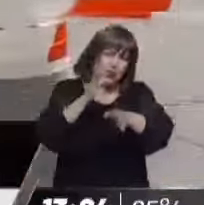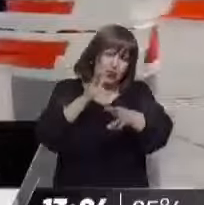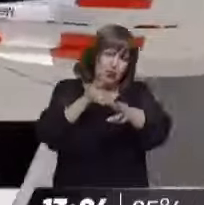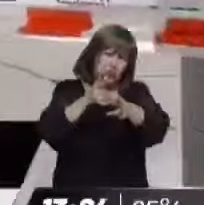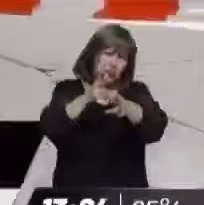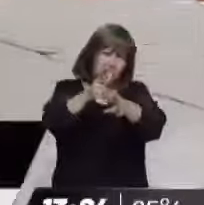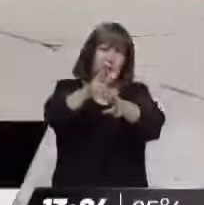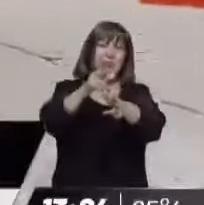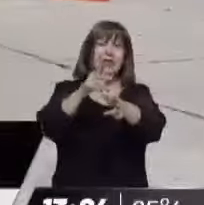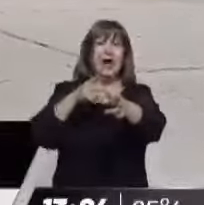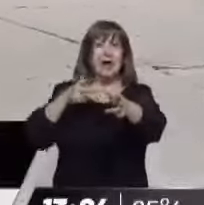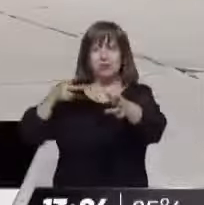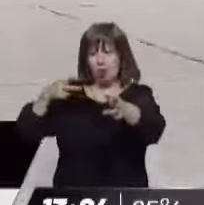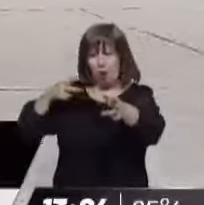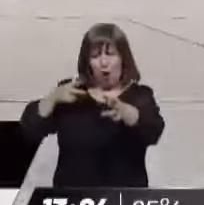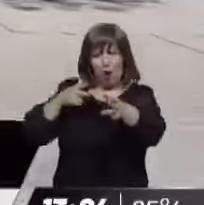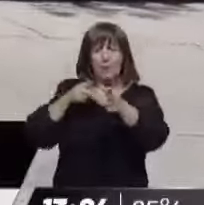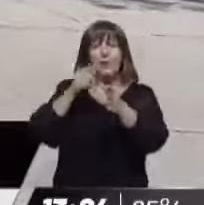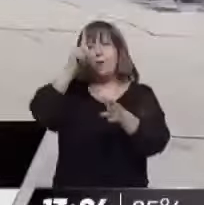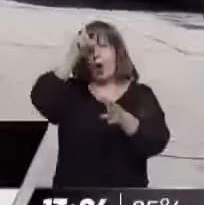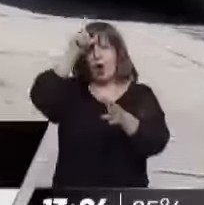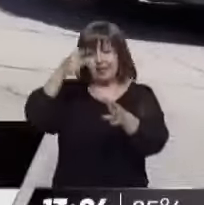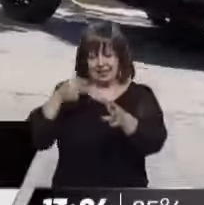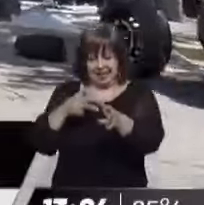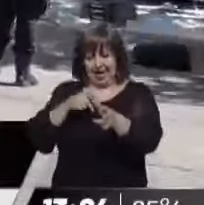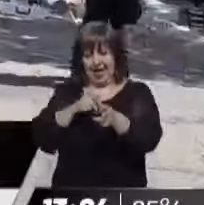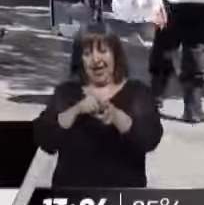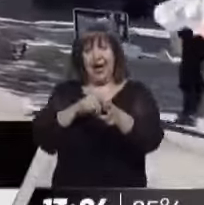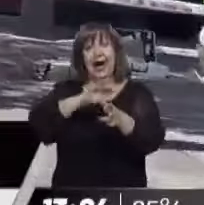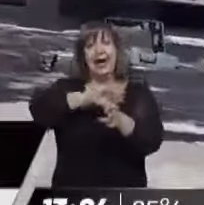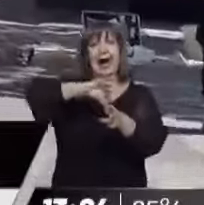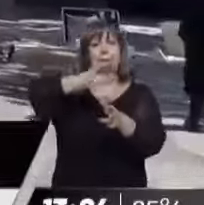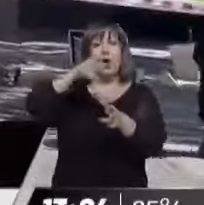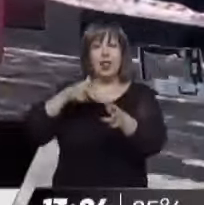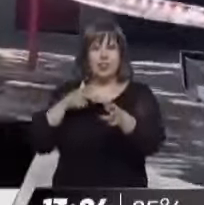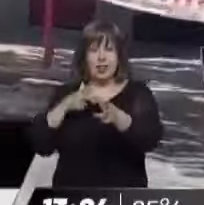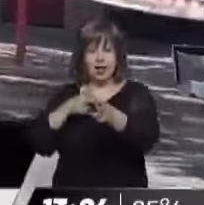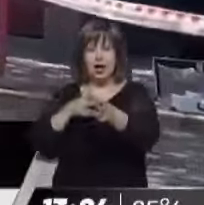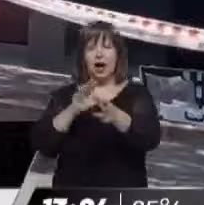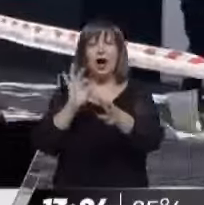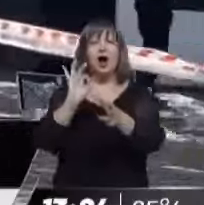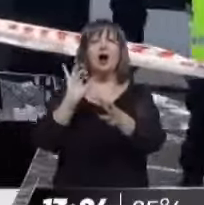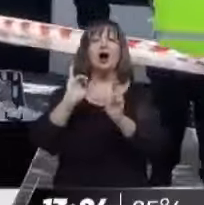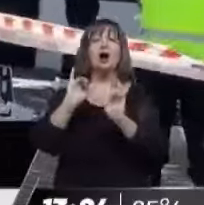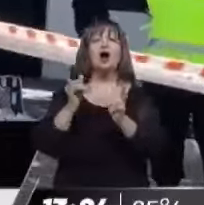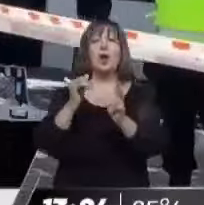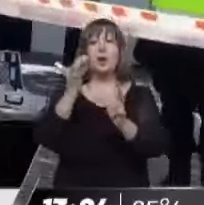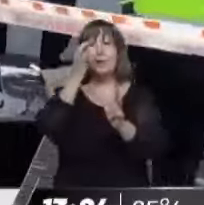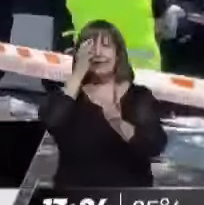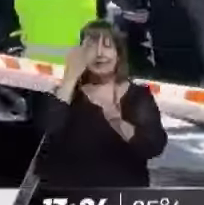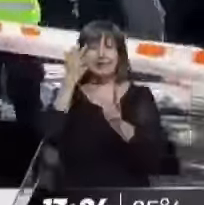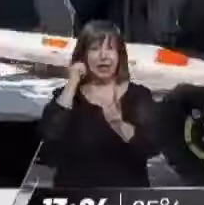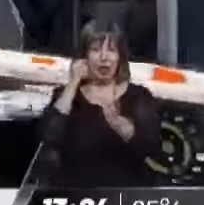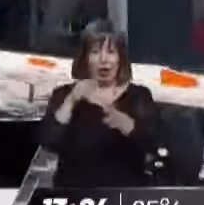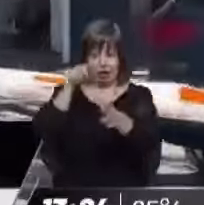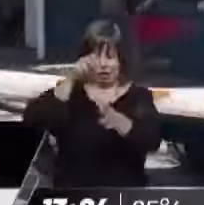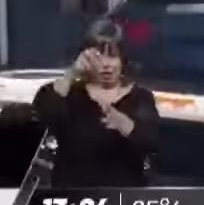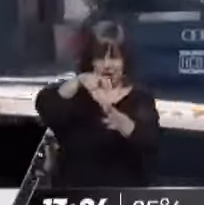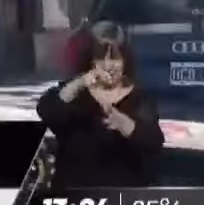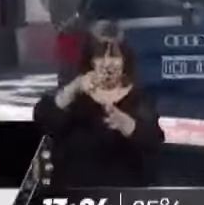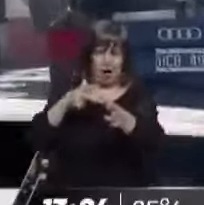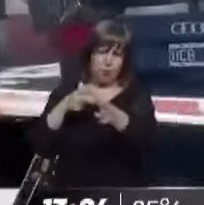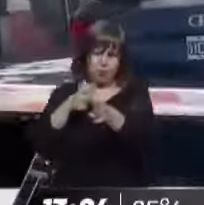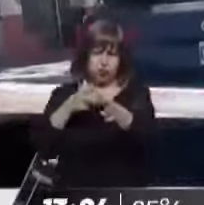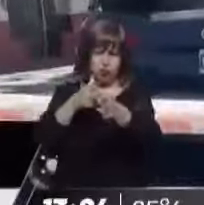después termina acá, en la cuarta sección, muy cerquita de lo que es la rotonda, claro, del avión. En la rotonda del avión. Comenzó a